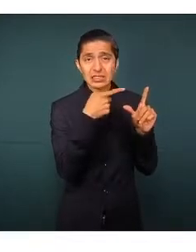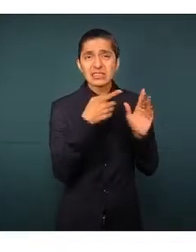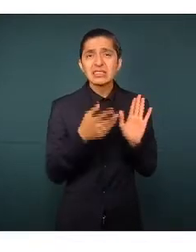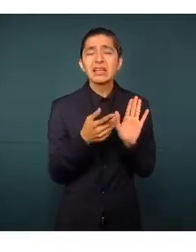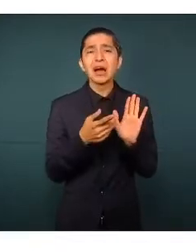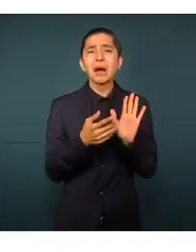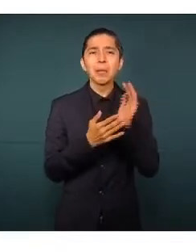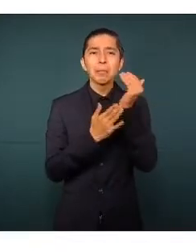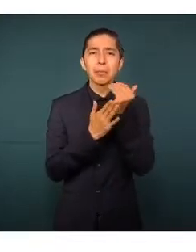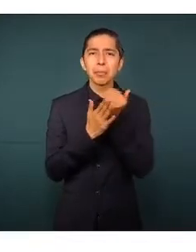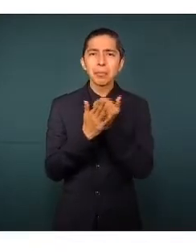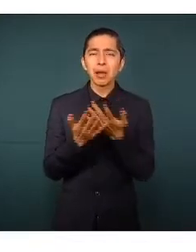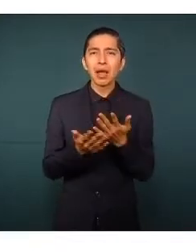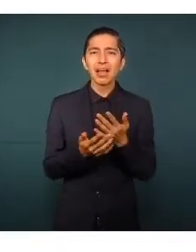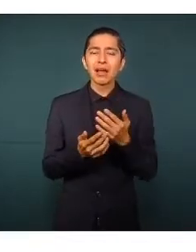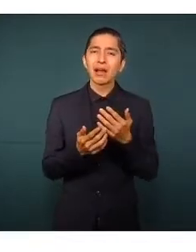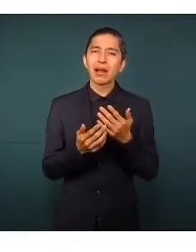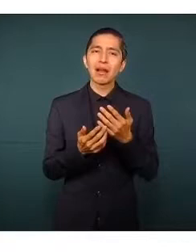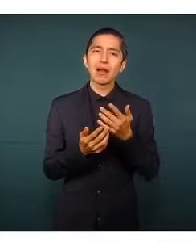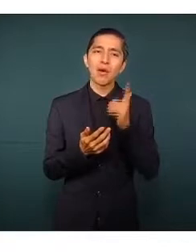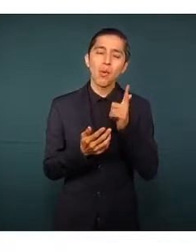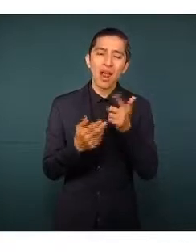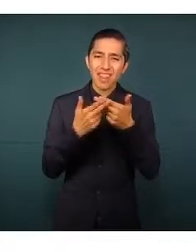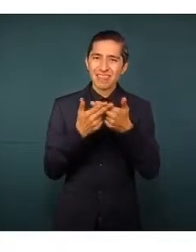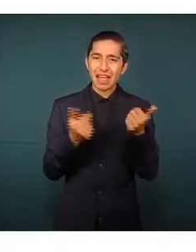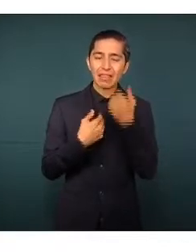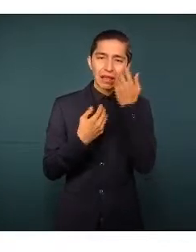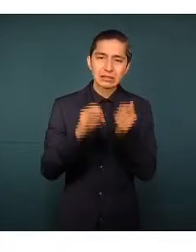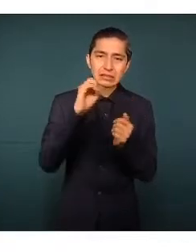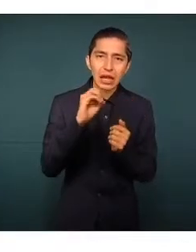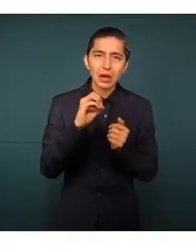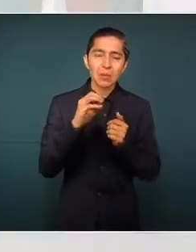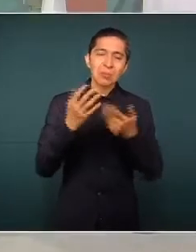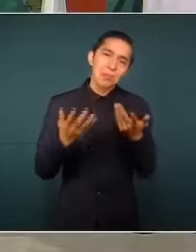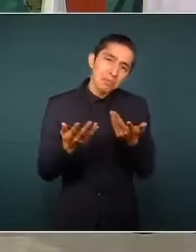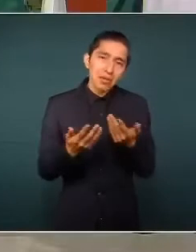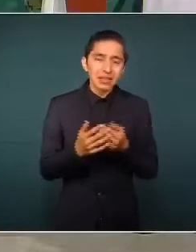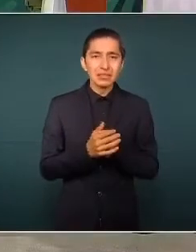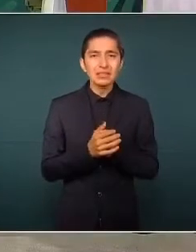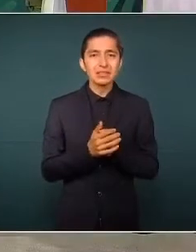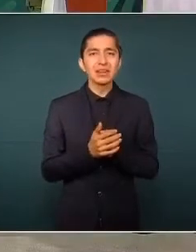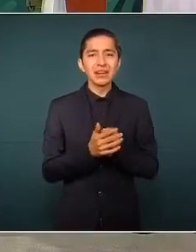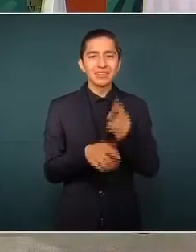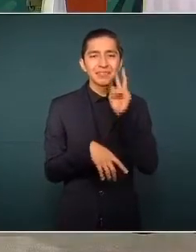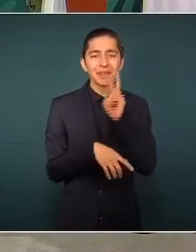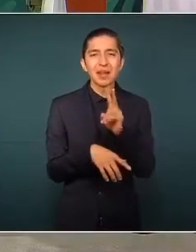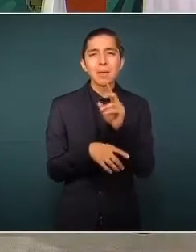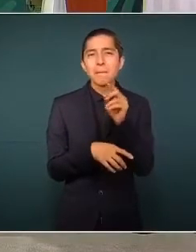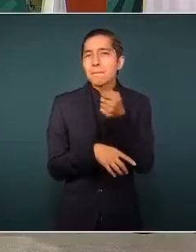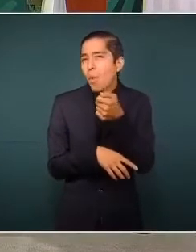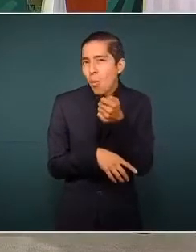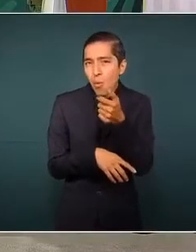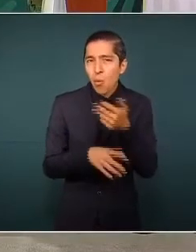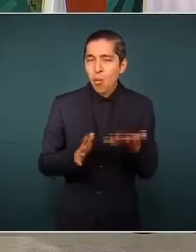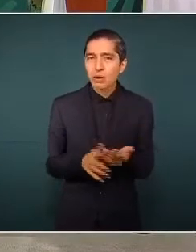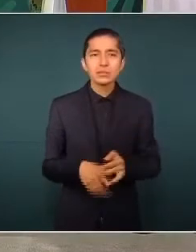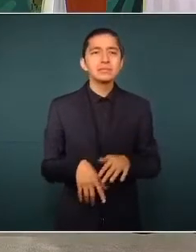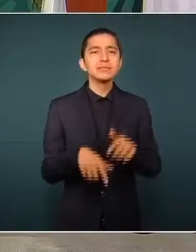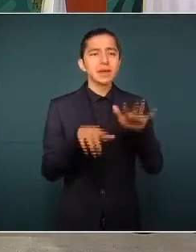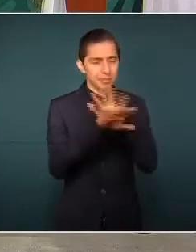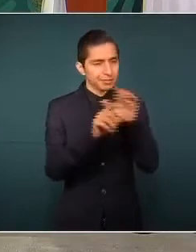reducidos los eventos. No debería de haber ninguno, pero bueno, la presencia es mínima. La que sigue, por